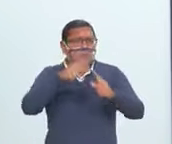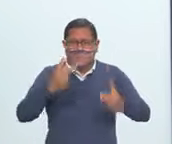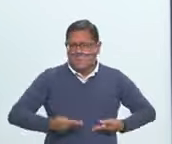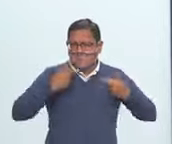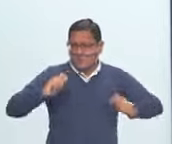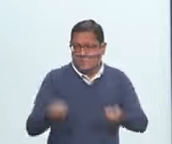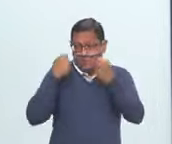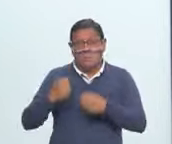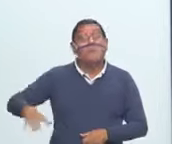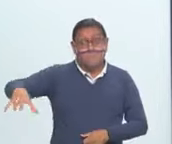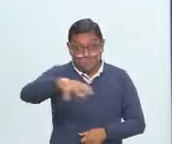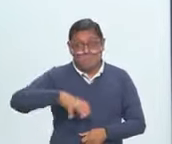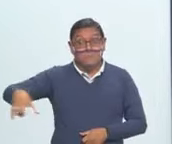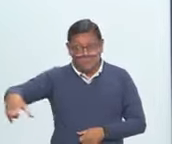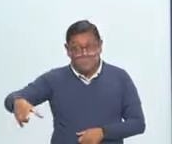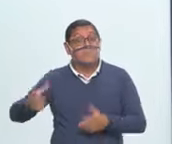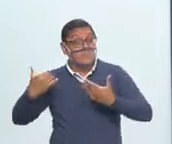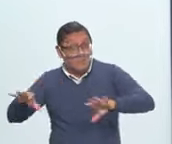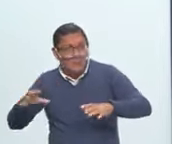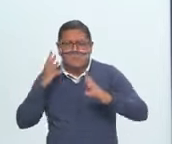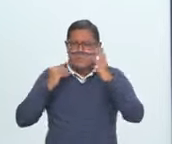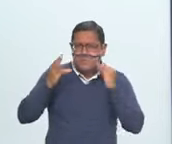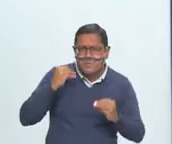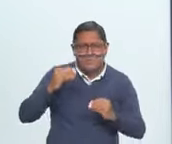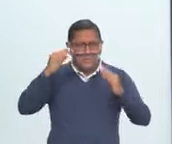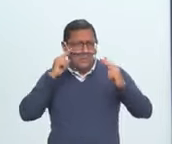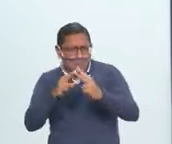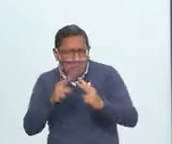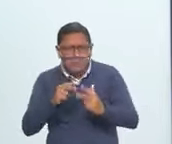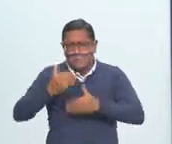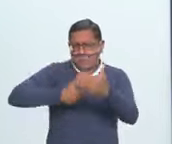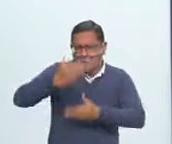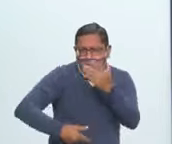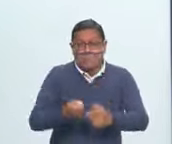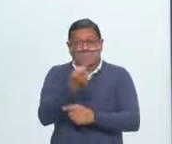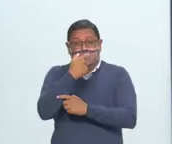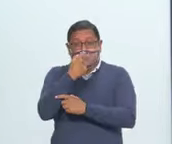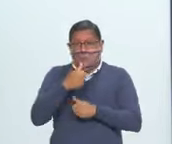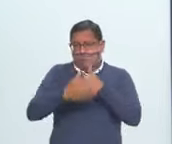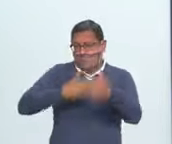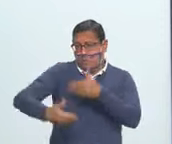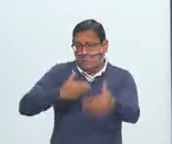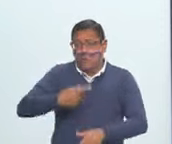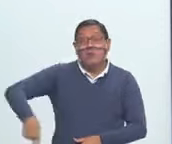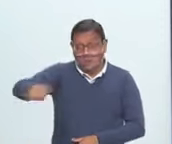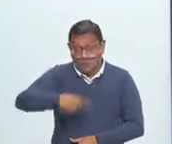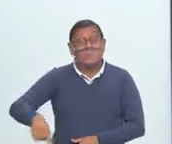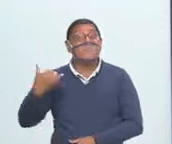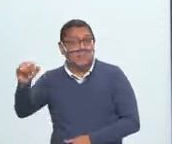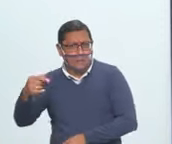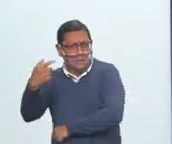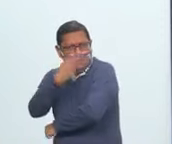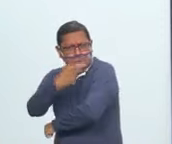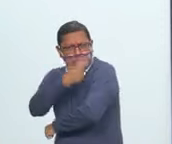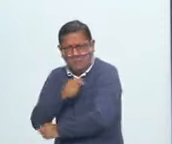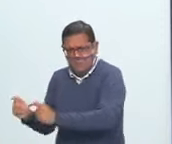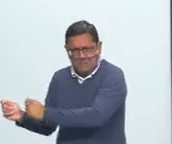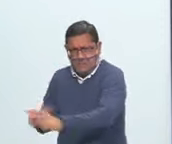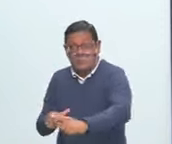todos. Tienen mayor conocimiento de los protocolos, de los tratamientos. Incluso están vacunados, pero también